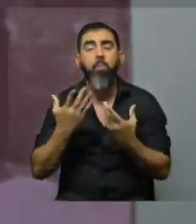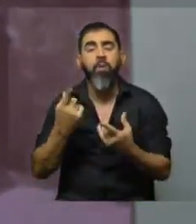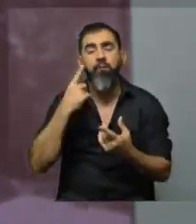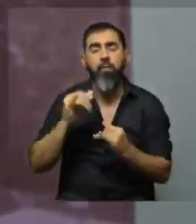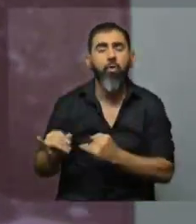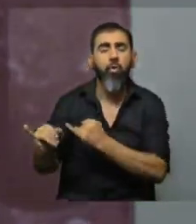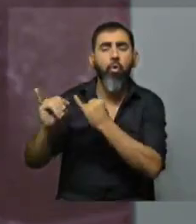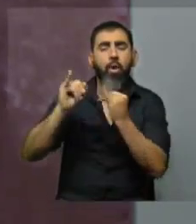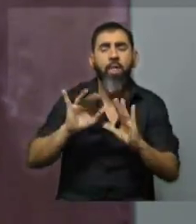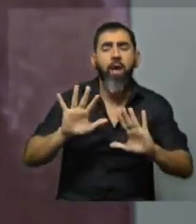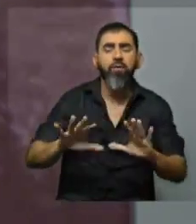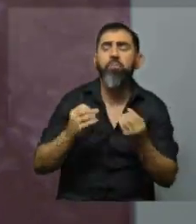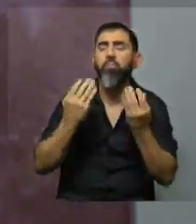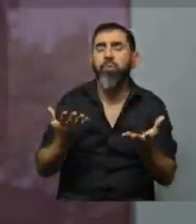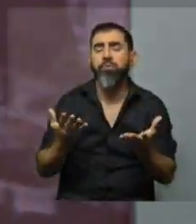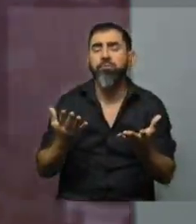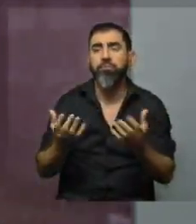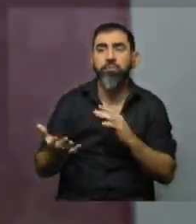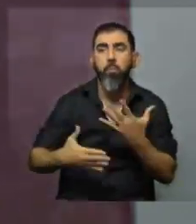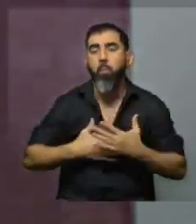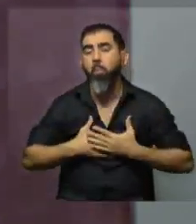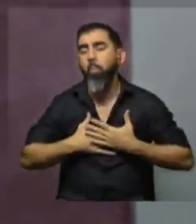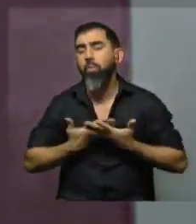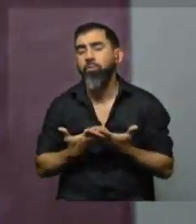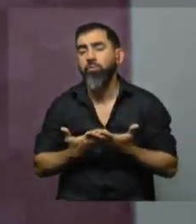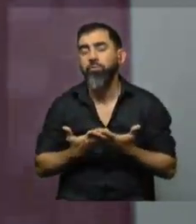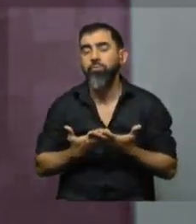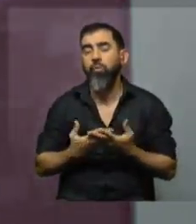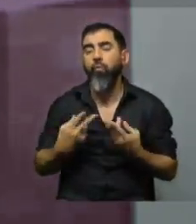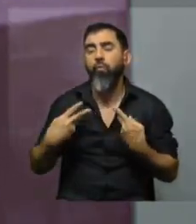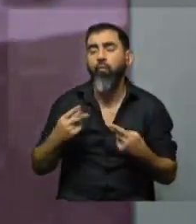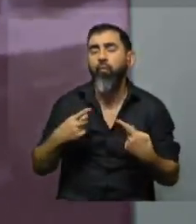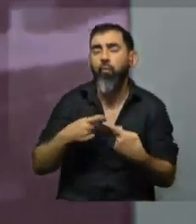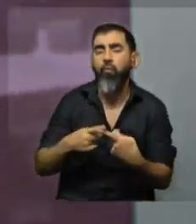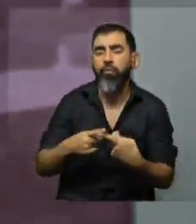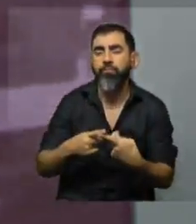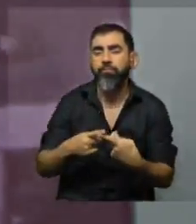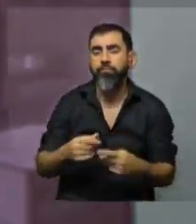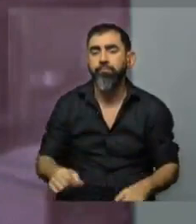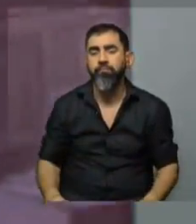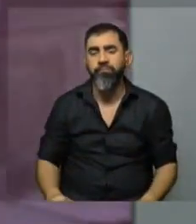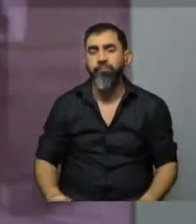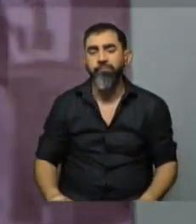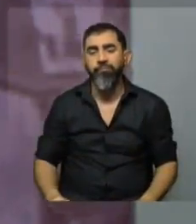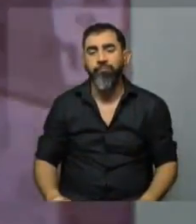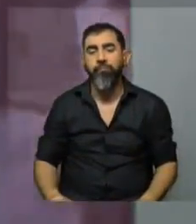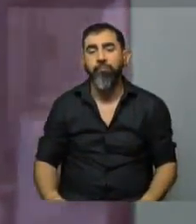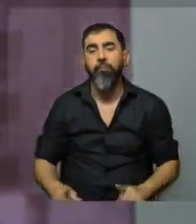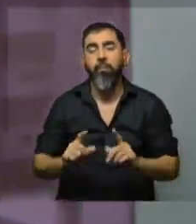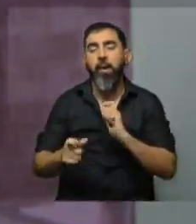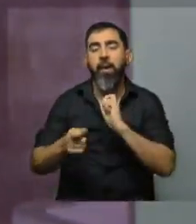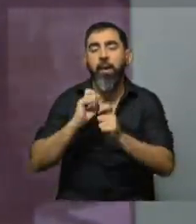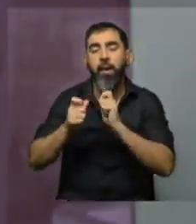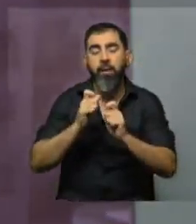esta jornada así, por qué nos genera esta emoción, un partido de fútbol. Y tiene que ver también los relatos, no solo lo